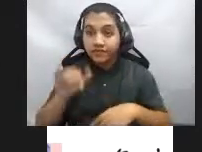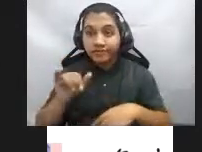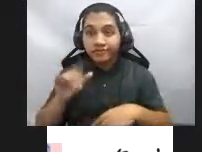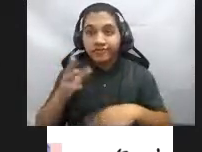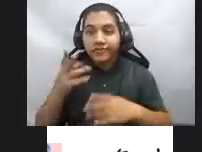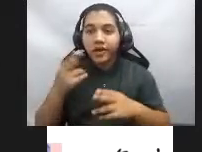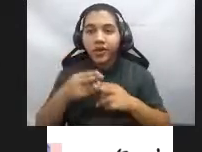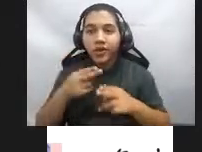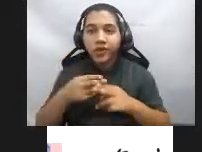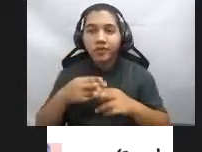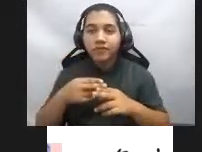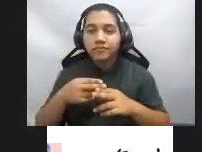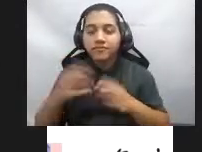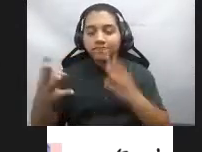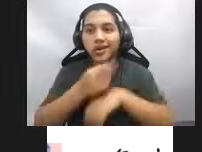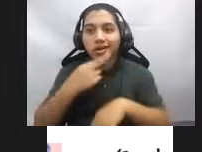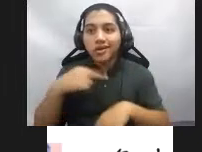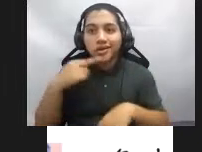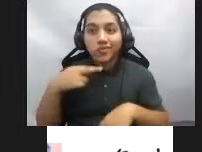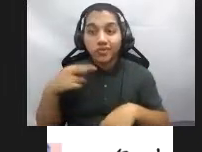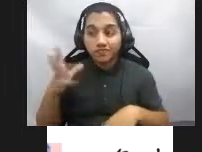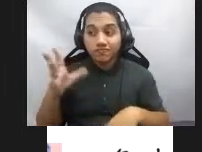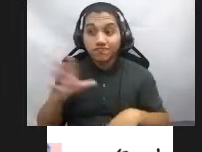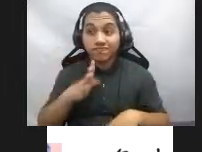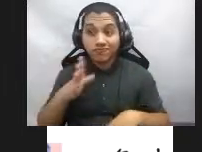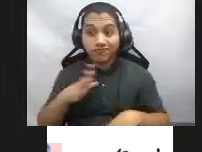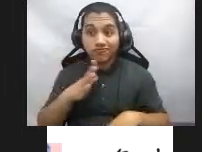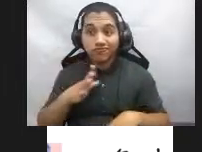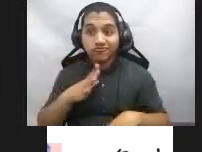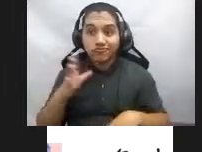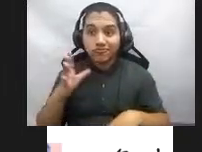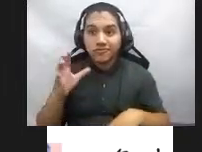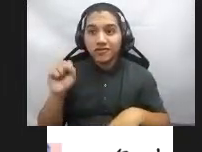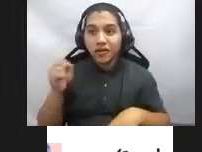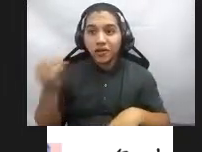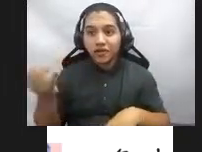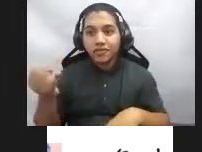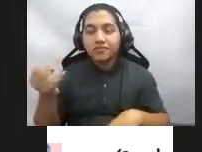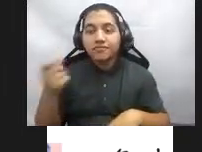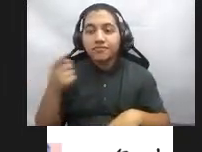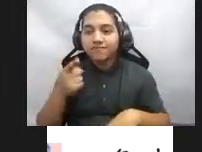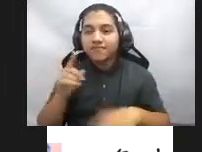sectores montañosos donde había que picar piedra, donde había que utilizar dinamita.